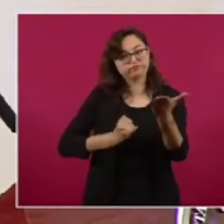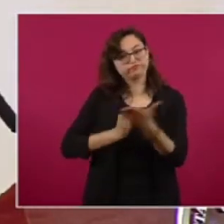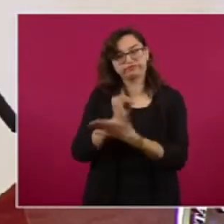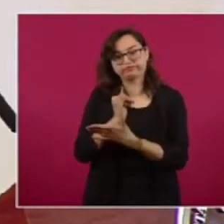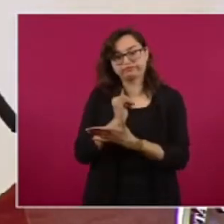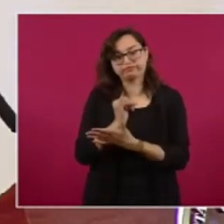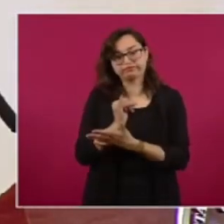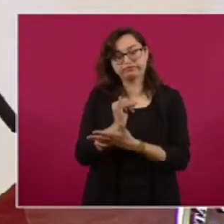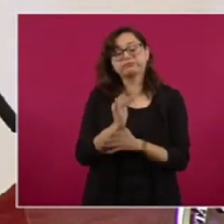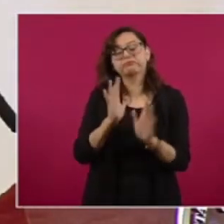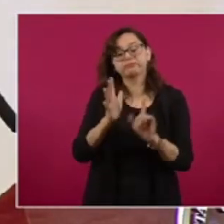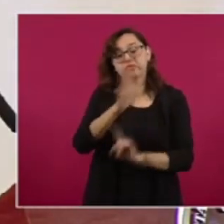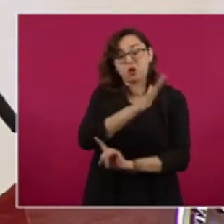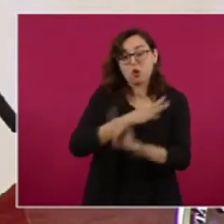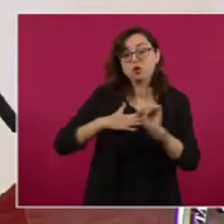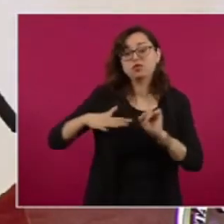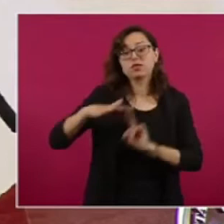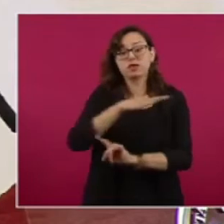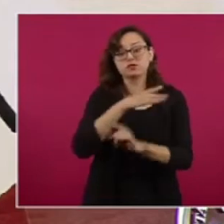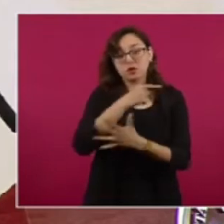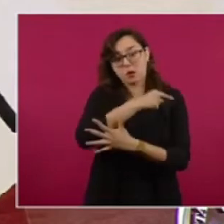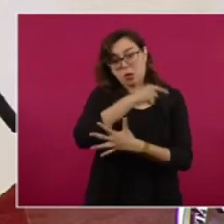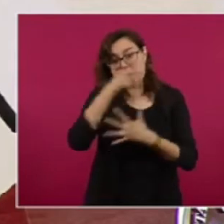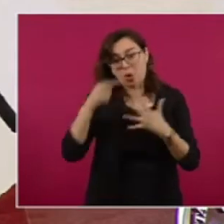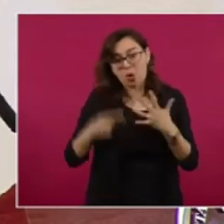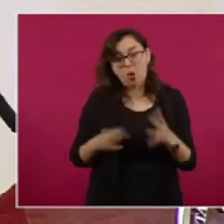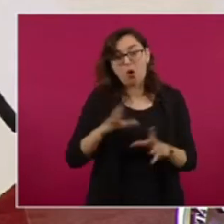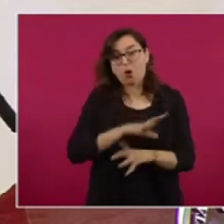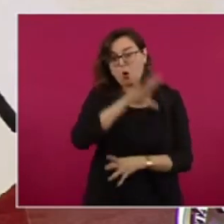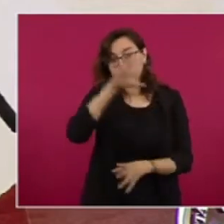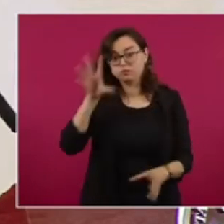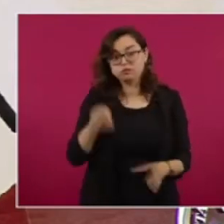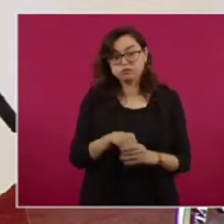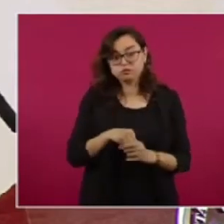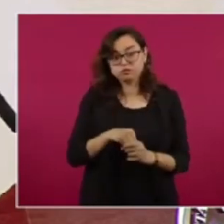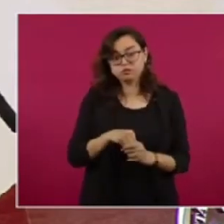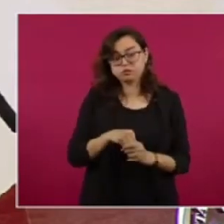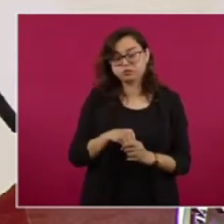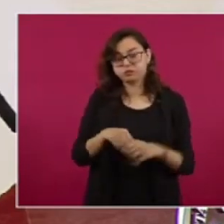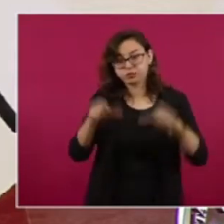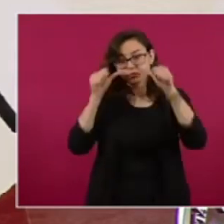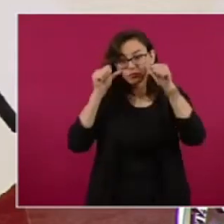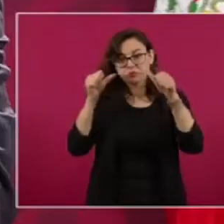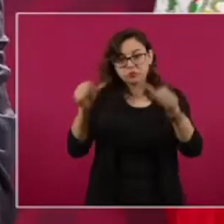todos los elementos y que no se actúen por consigna.